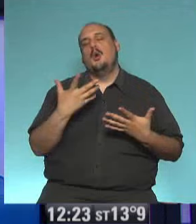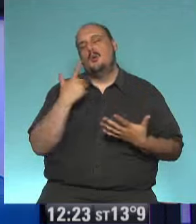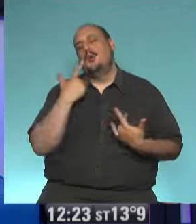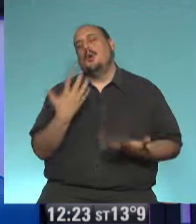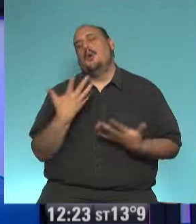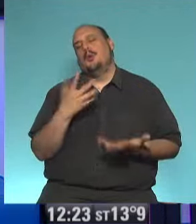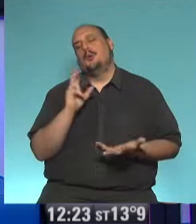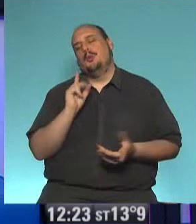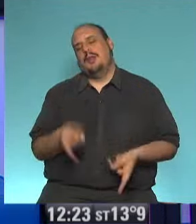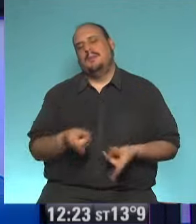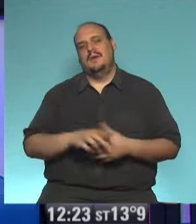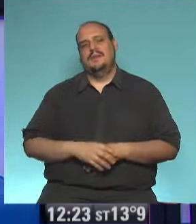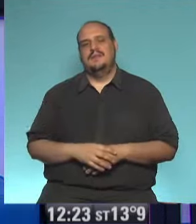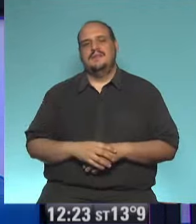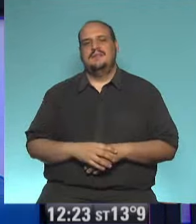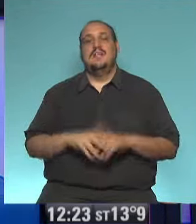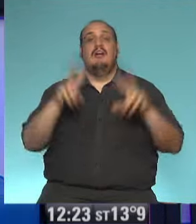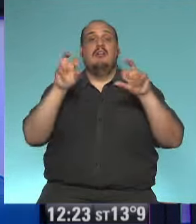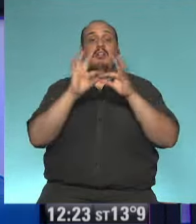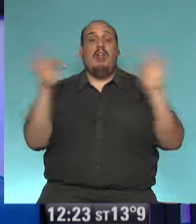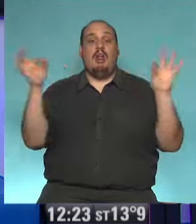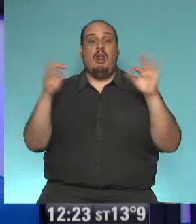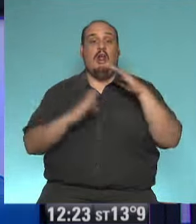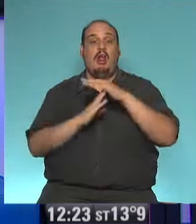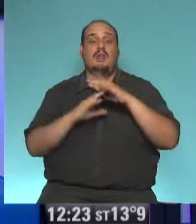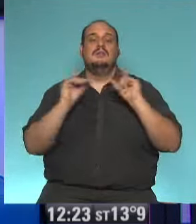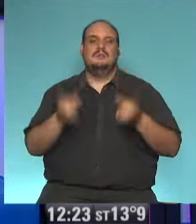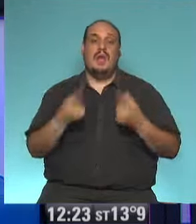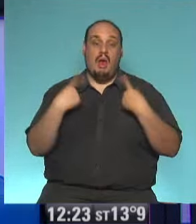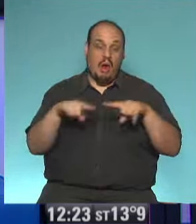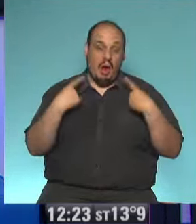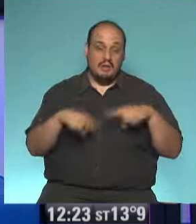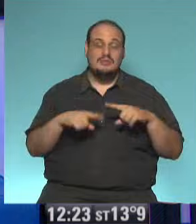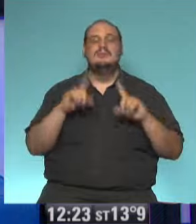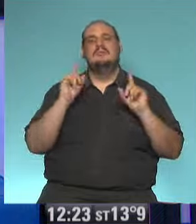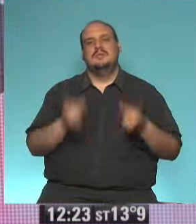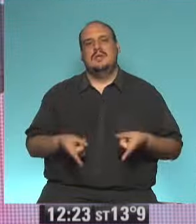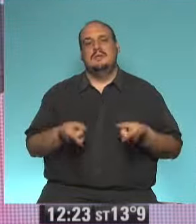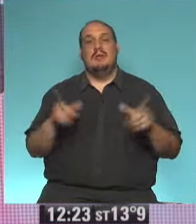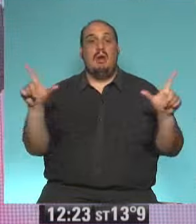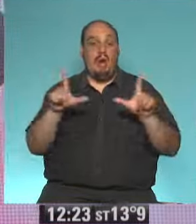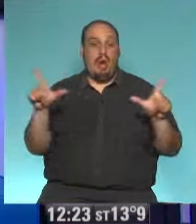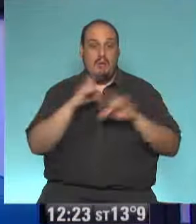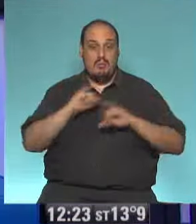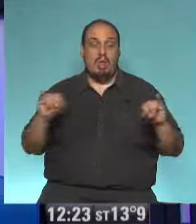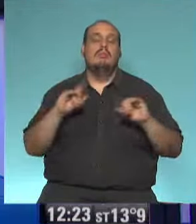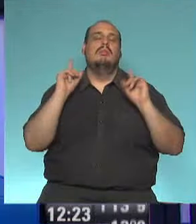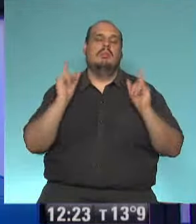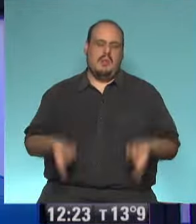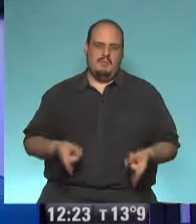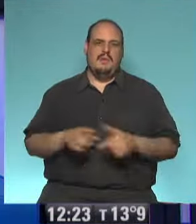Por supuesto que te hacemos. ¿El eslogan? Obvio. El jingle, tenemos todo. El spot, ¿querés que te hagamos el spot? Te hacemos el spot. Señor.